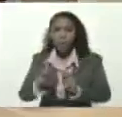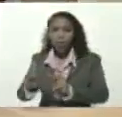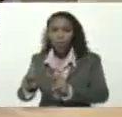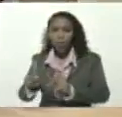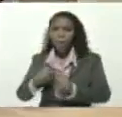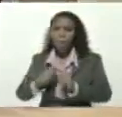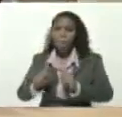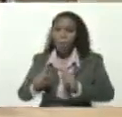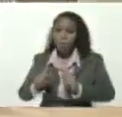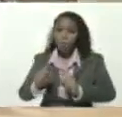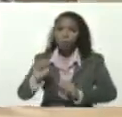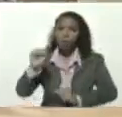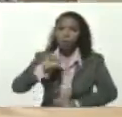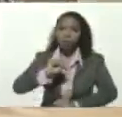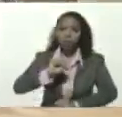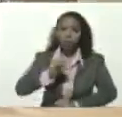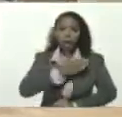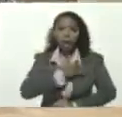sí queremos